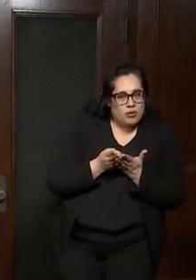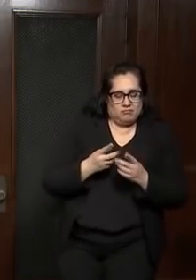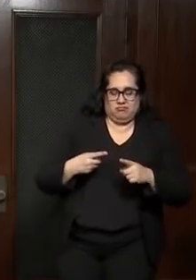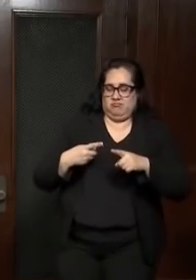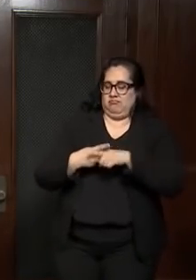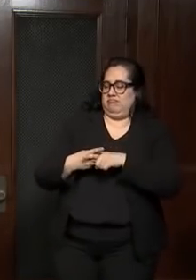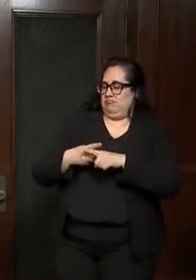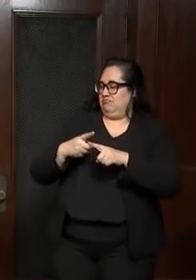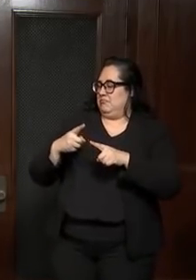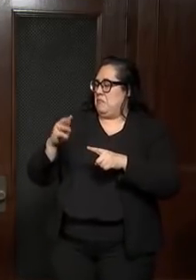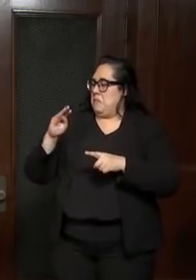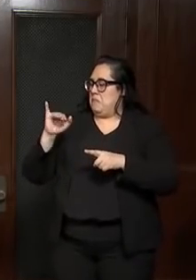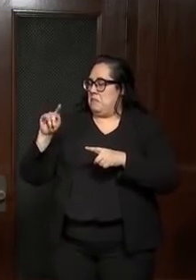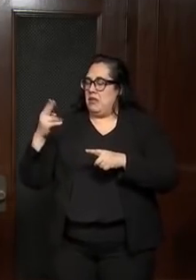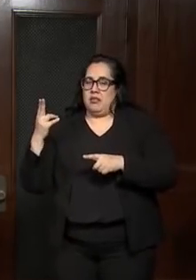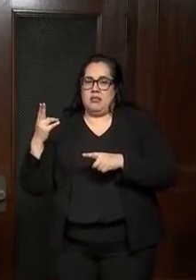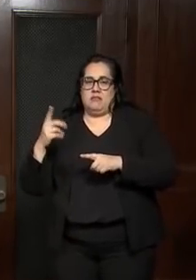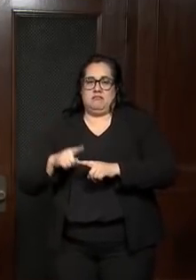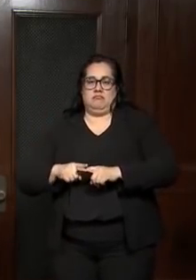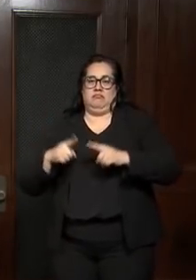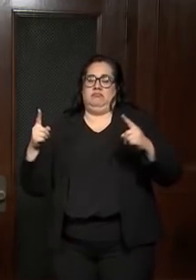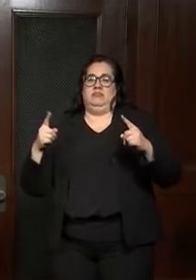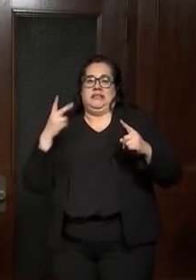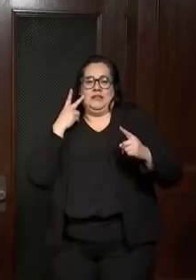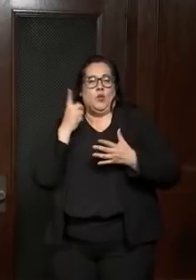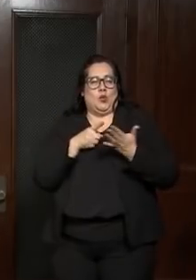mitos sobre el coronavirus en